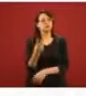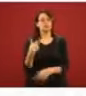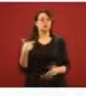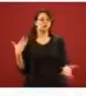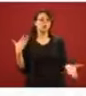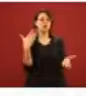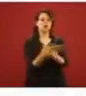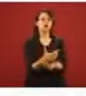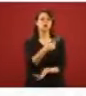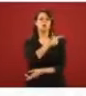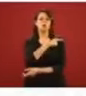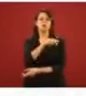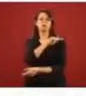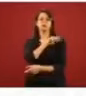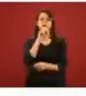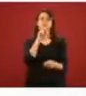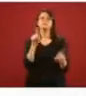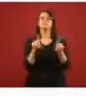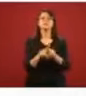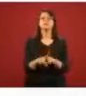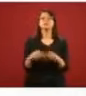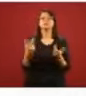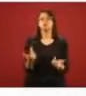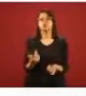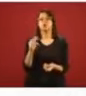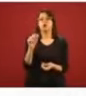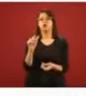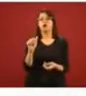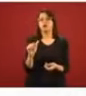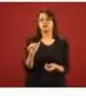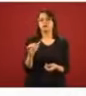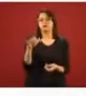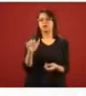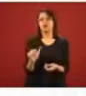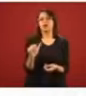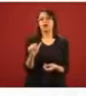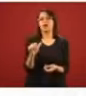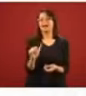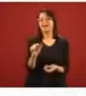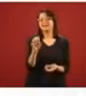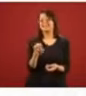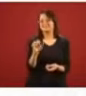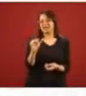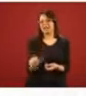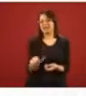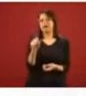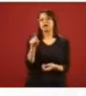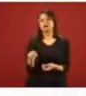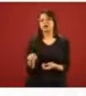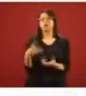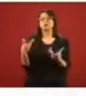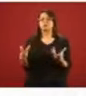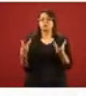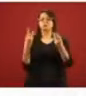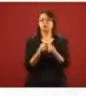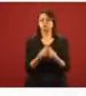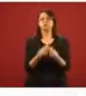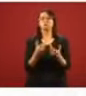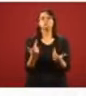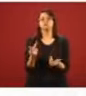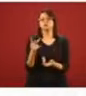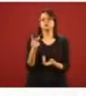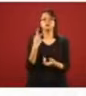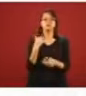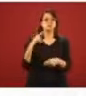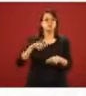de la Guardia Nacional, por la ASEA, la Agencia de Seguridad, Energía y Ambiente, y a Profeco y a la